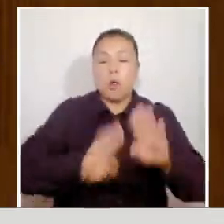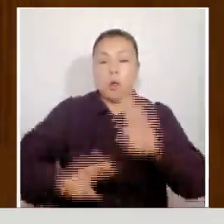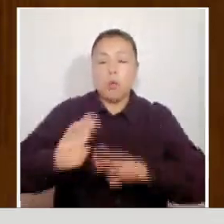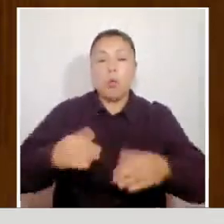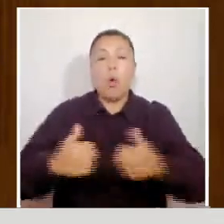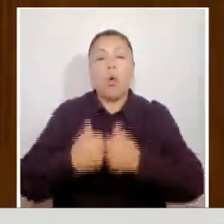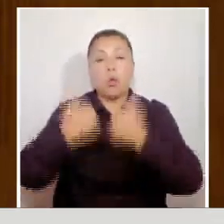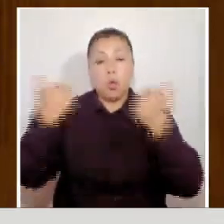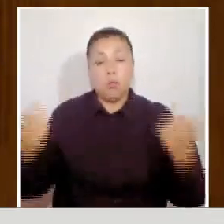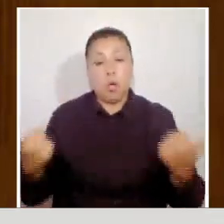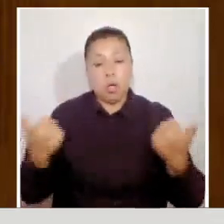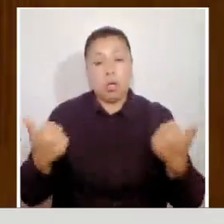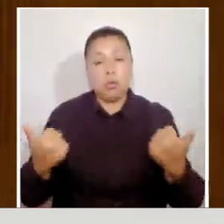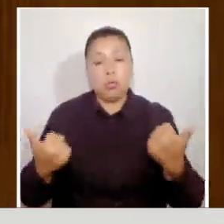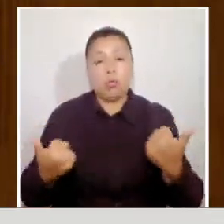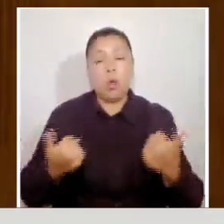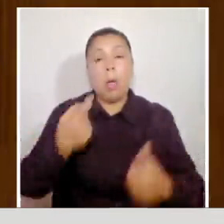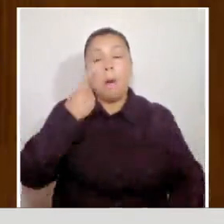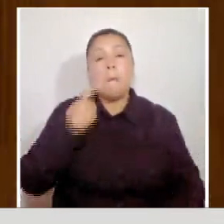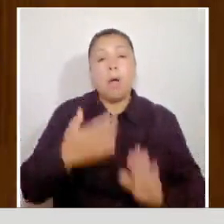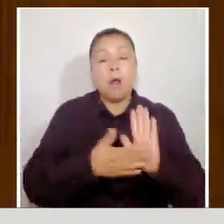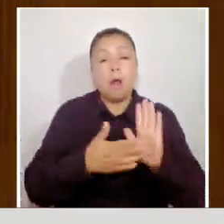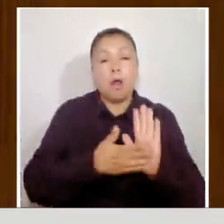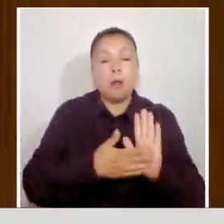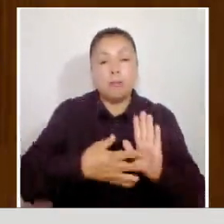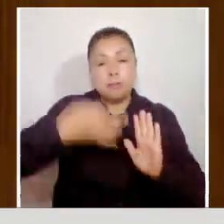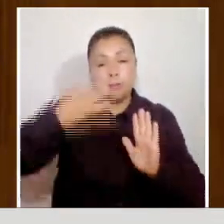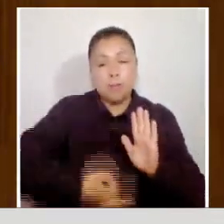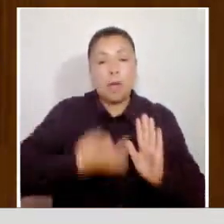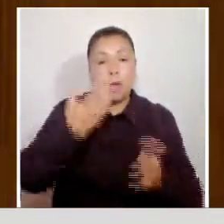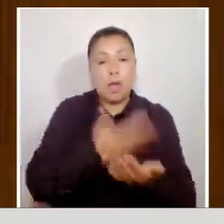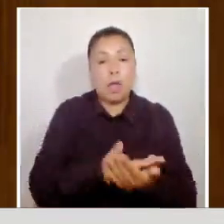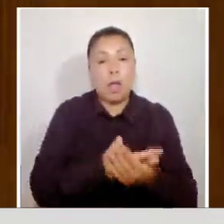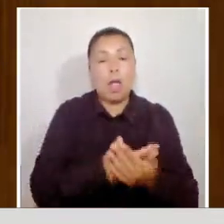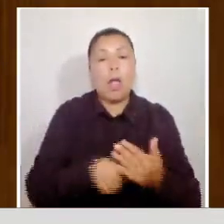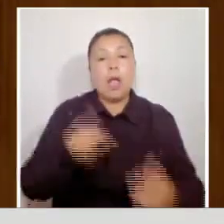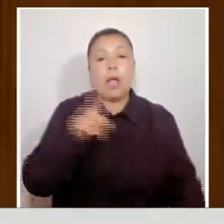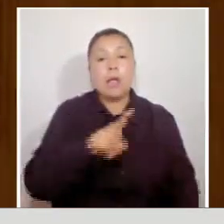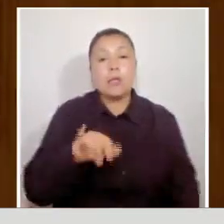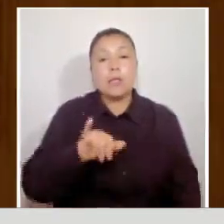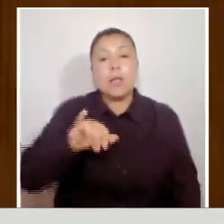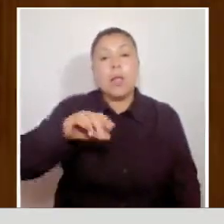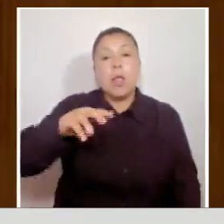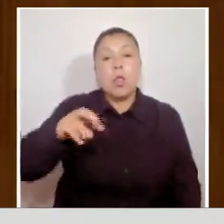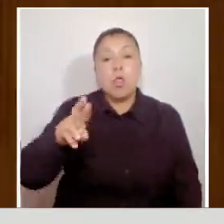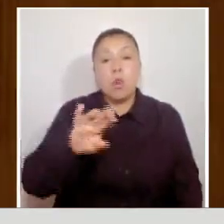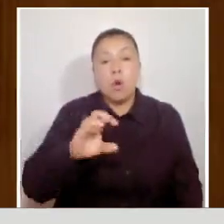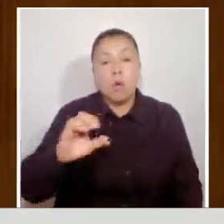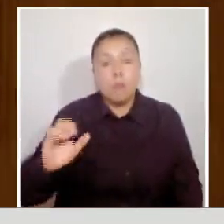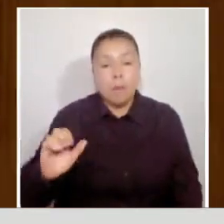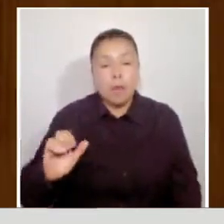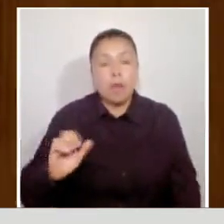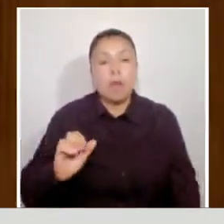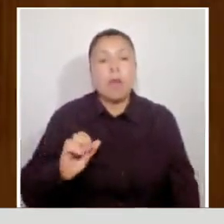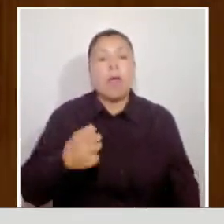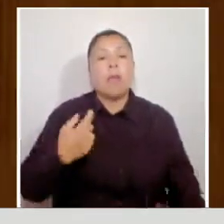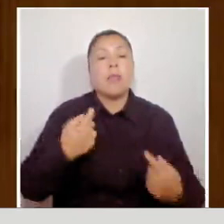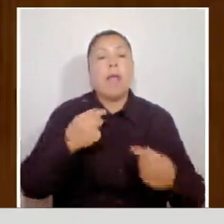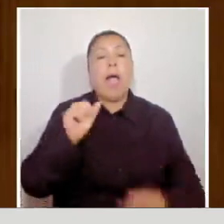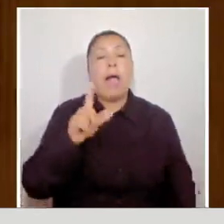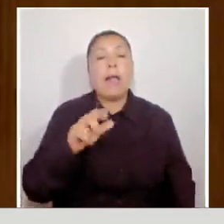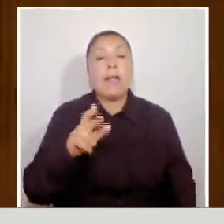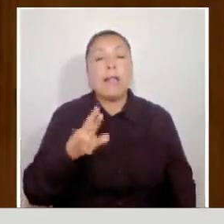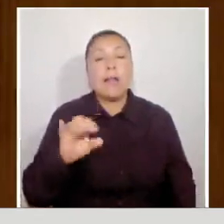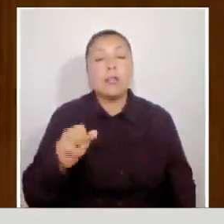para constatar empíricamente la existencia del síndrome de alienación parental los daños que